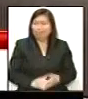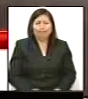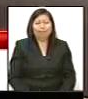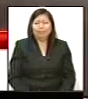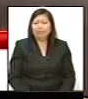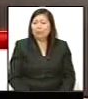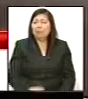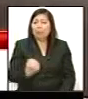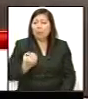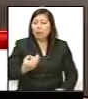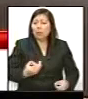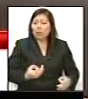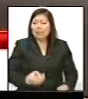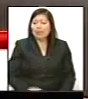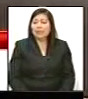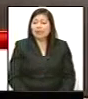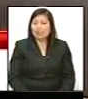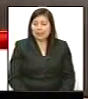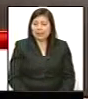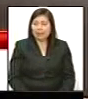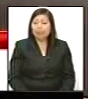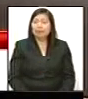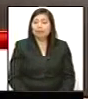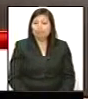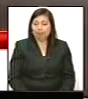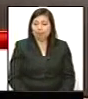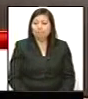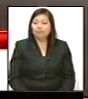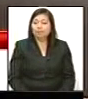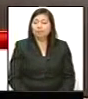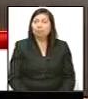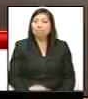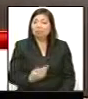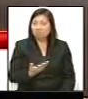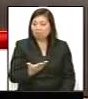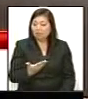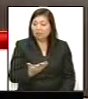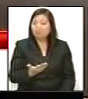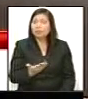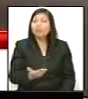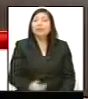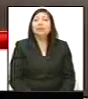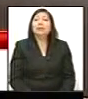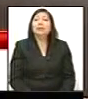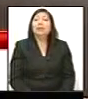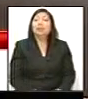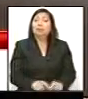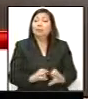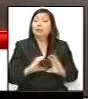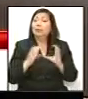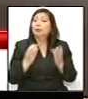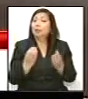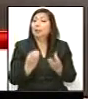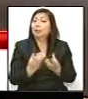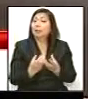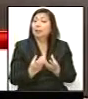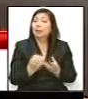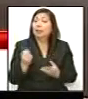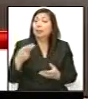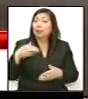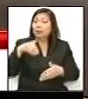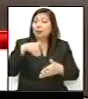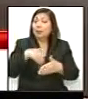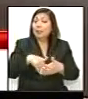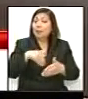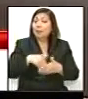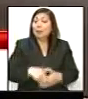por el Poder Judicial. Muchas gracias, presidente. Ahora sí, si me permite, presidente, pedir al Pleno del Congreso la segunda